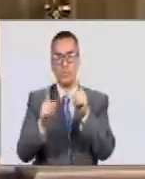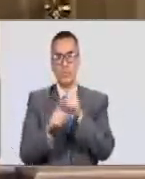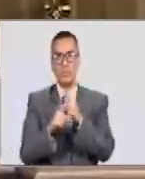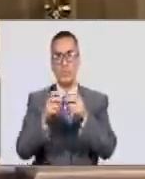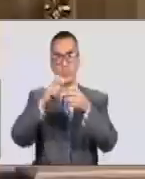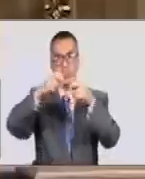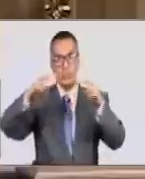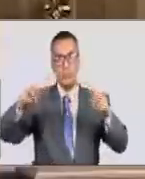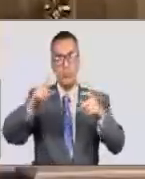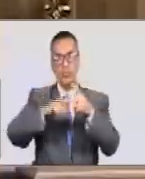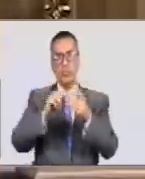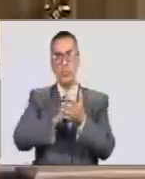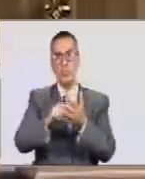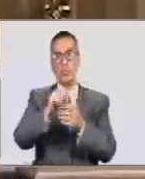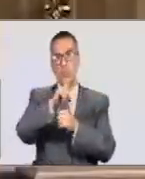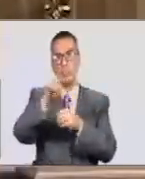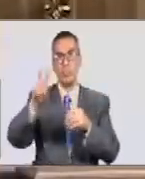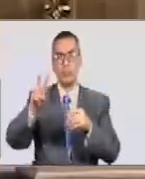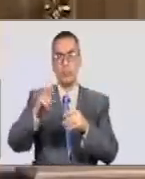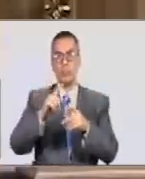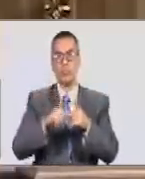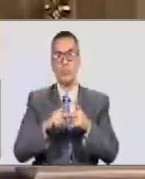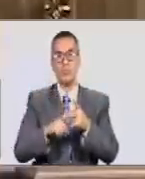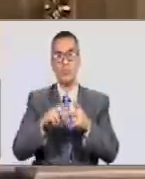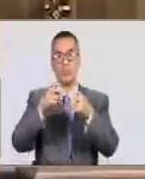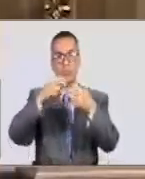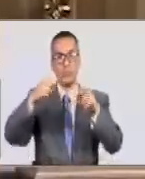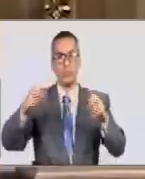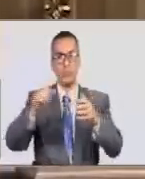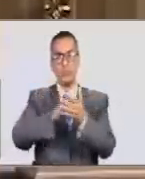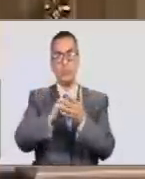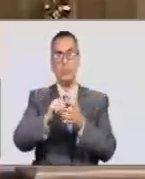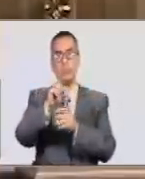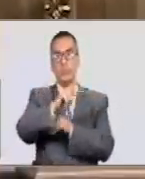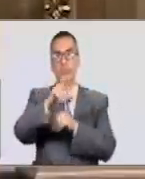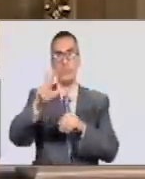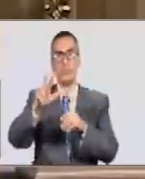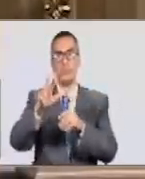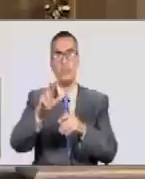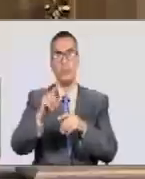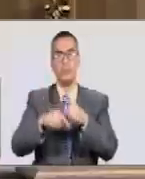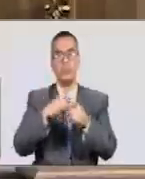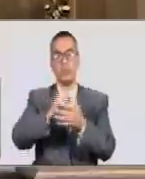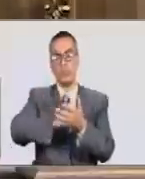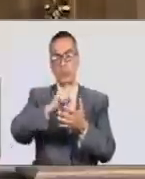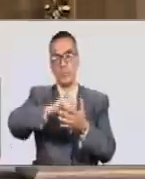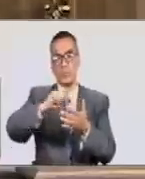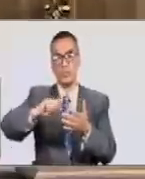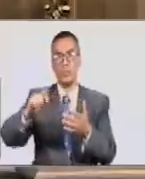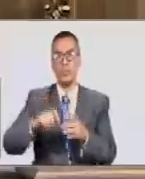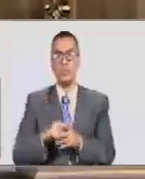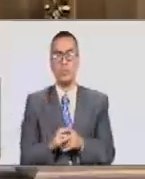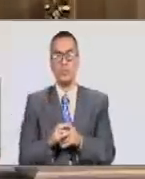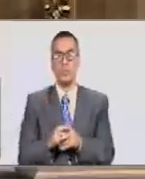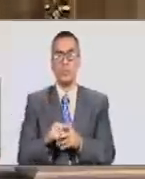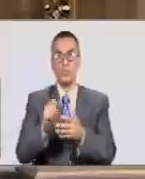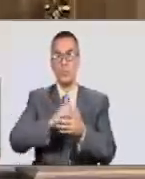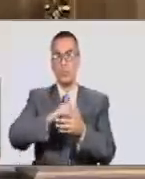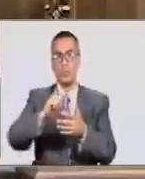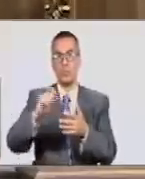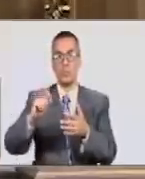el epígrafe del artículo 22, que pasa a ser el epígrafe del artículo 23, el cual queda redactado en los siguientes términos.